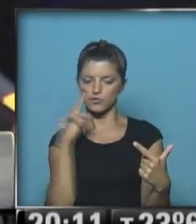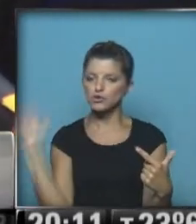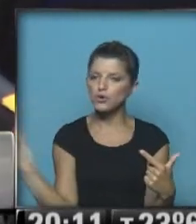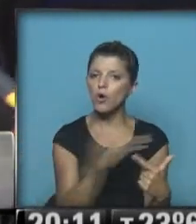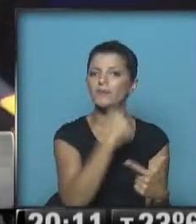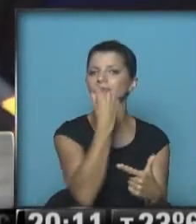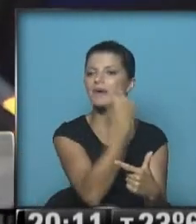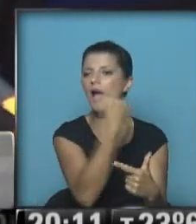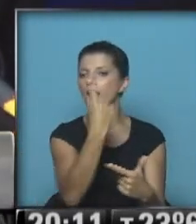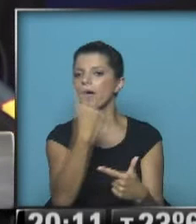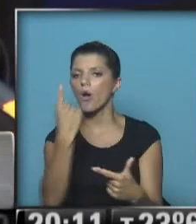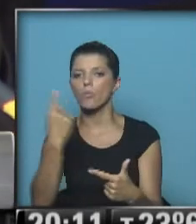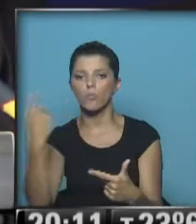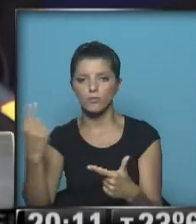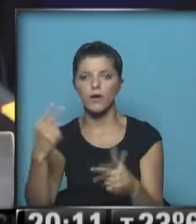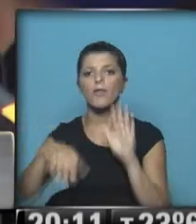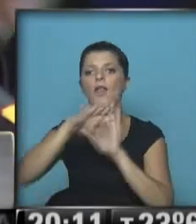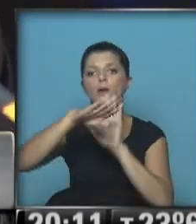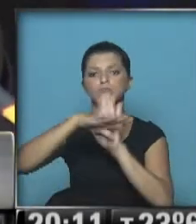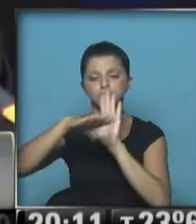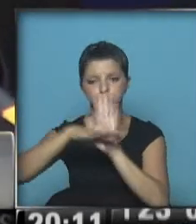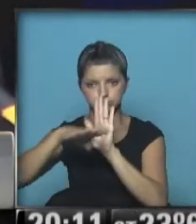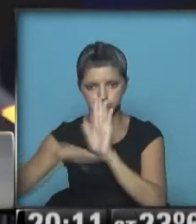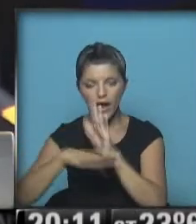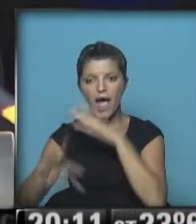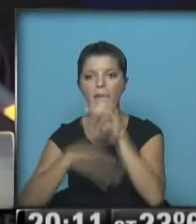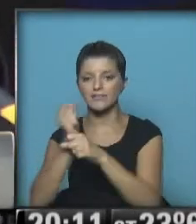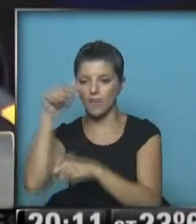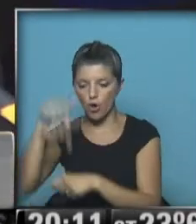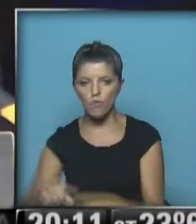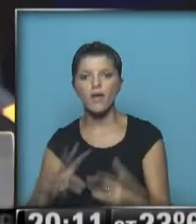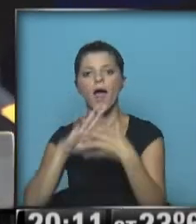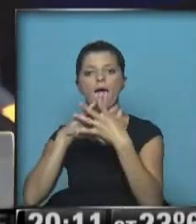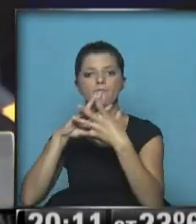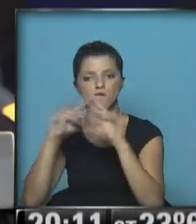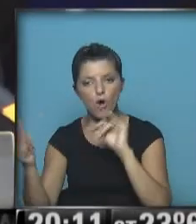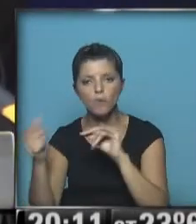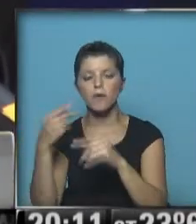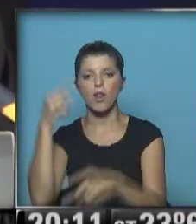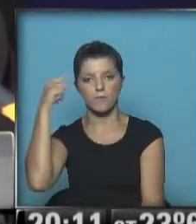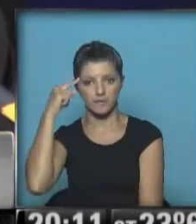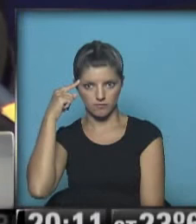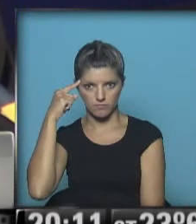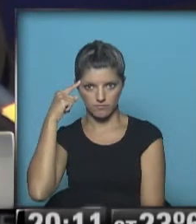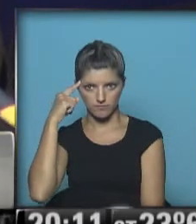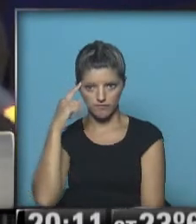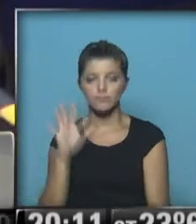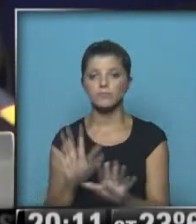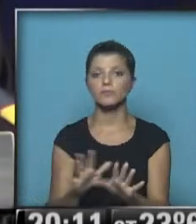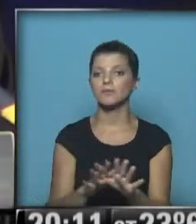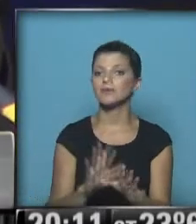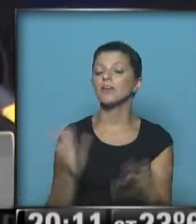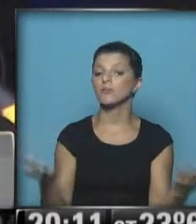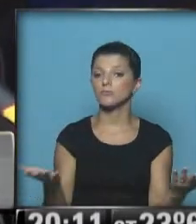una de las medidas que se hicieron su contenido que se sugieran y es de toda lógica